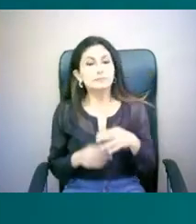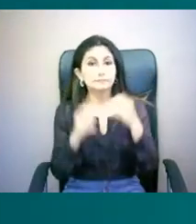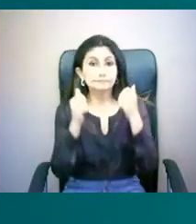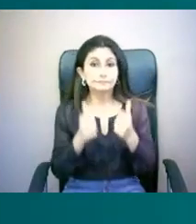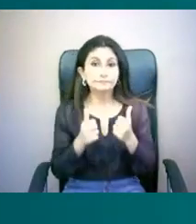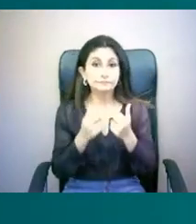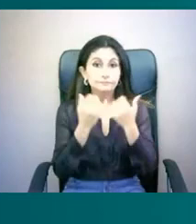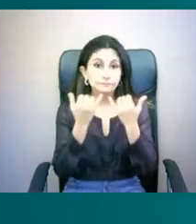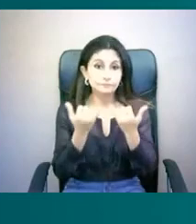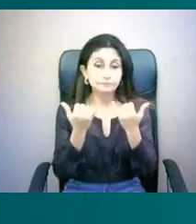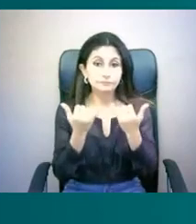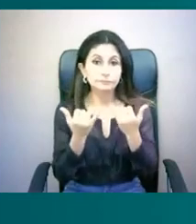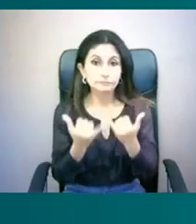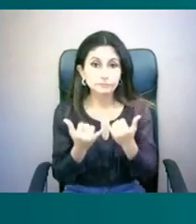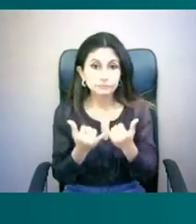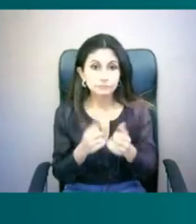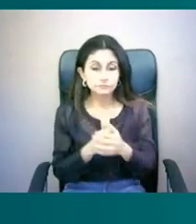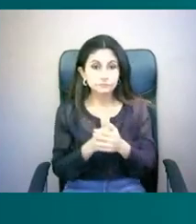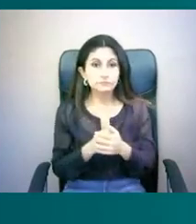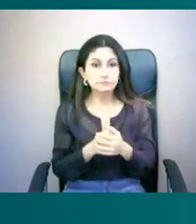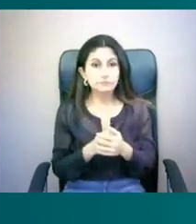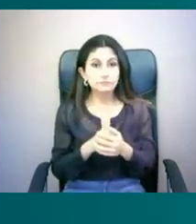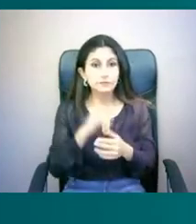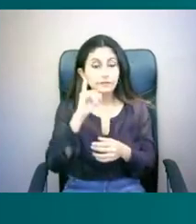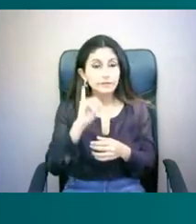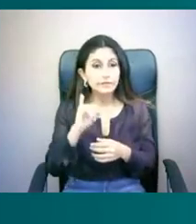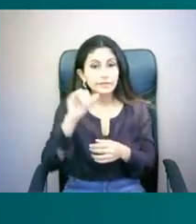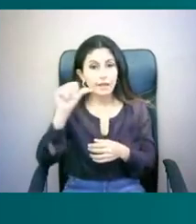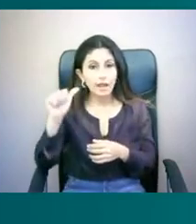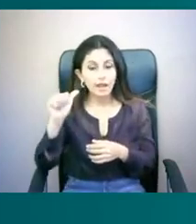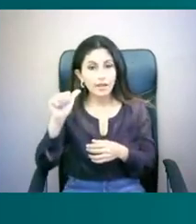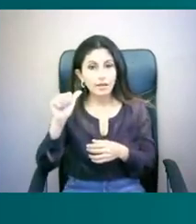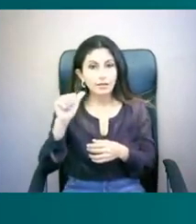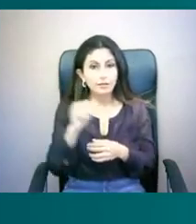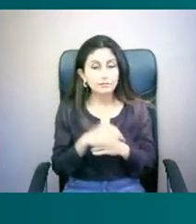en alguito de la parte de inteligencia artificial.